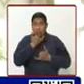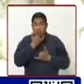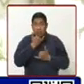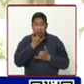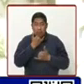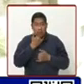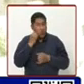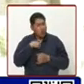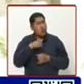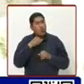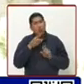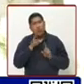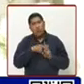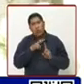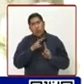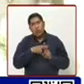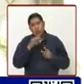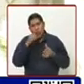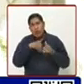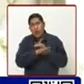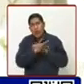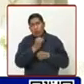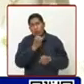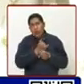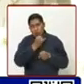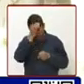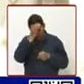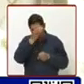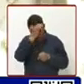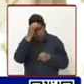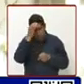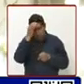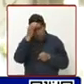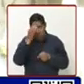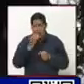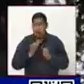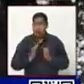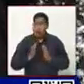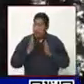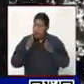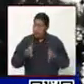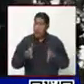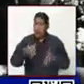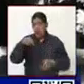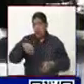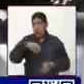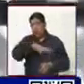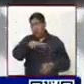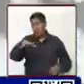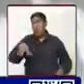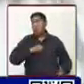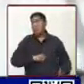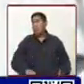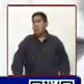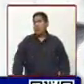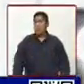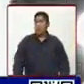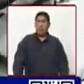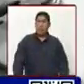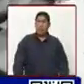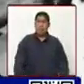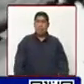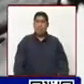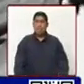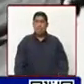los casos de abusos sexuales dentro de la iglesia, está enterrado justamente en este lugar.